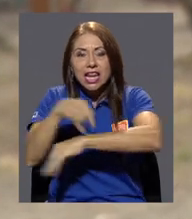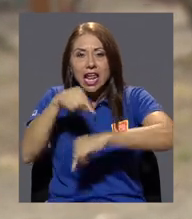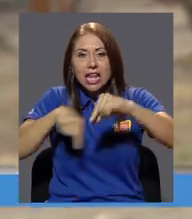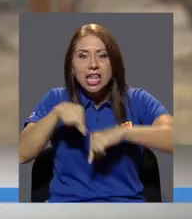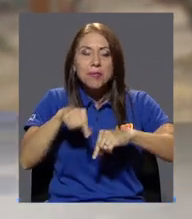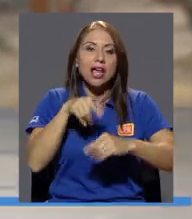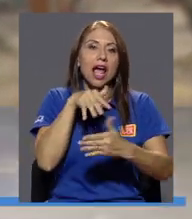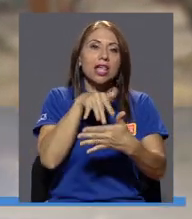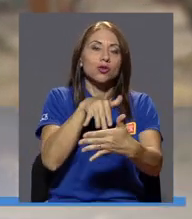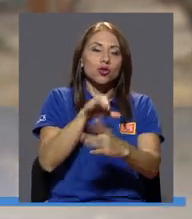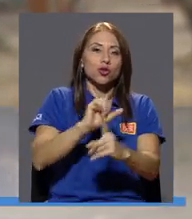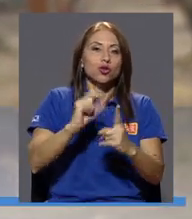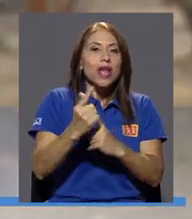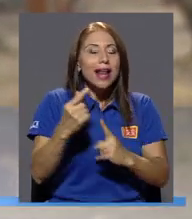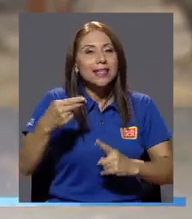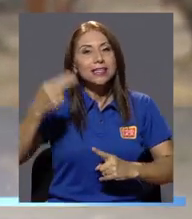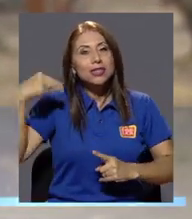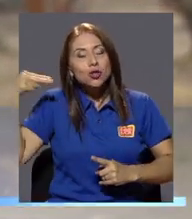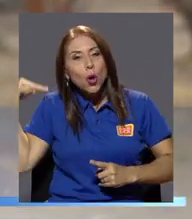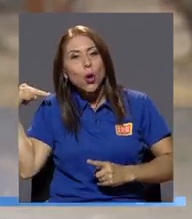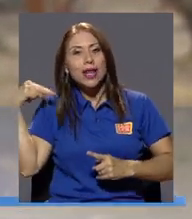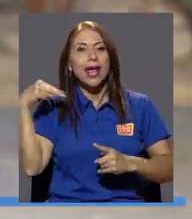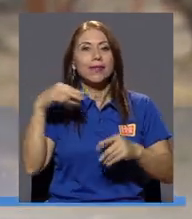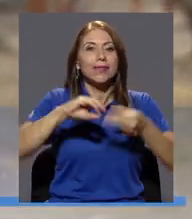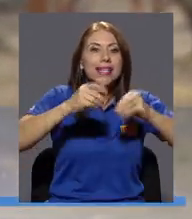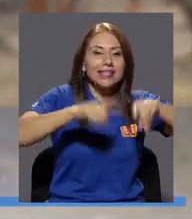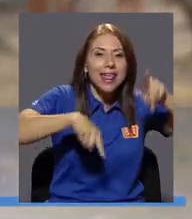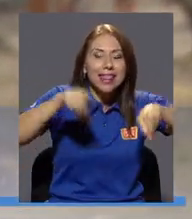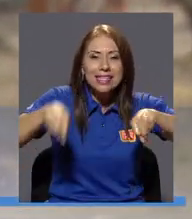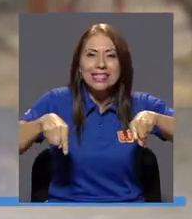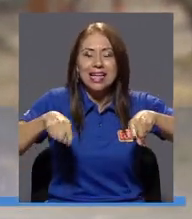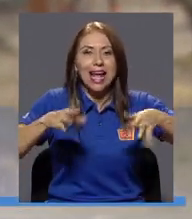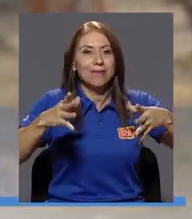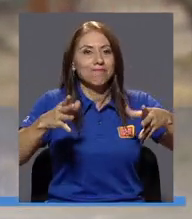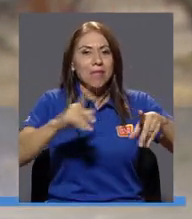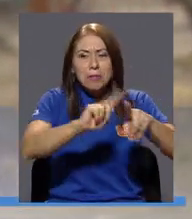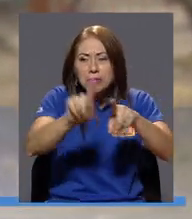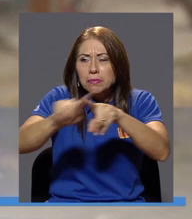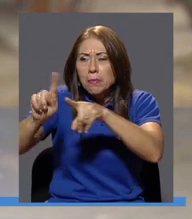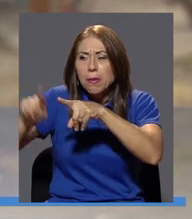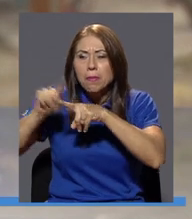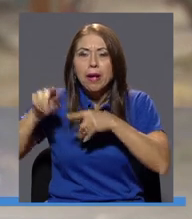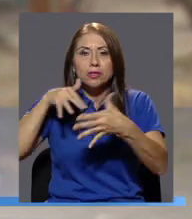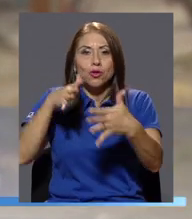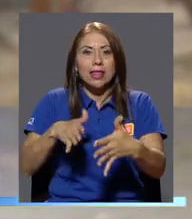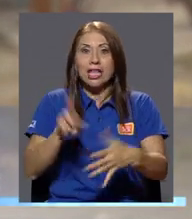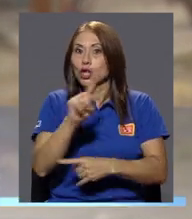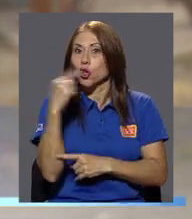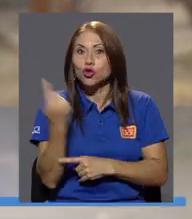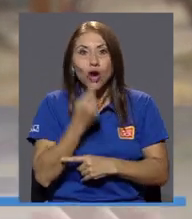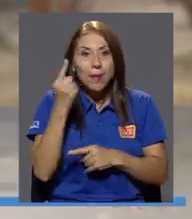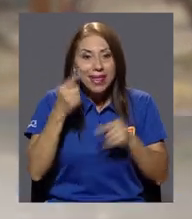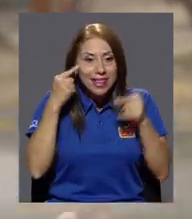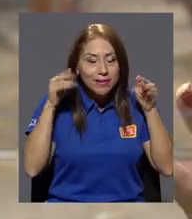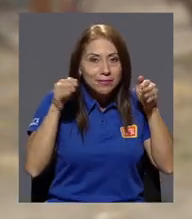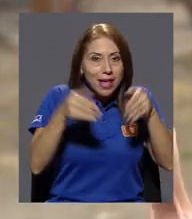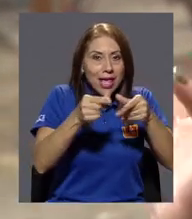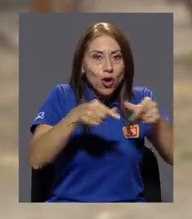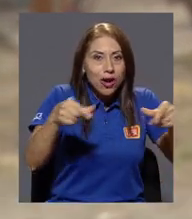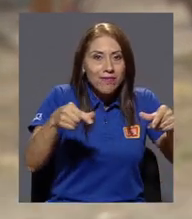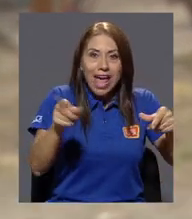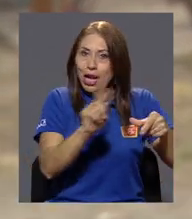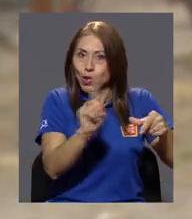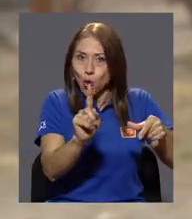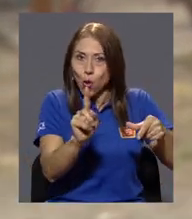estudios sociales, de historia, de estadística. Esa es la idea, ¿verdad? Que no solo la gente de geografía, sino más bien acercar a